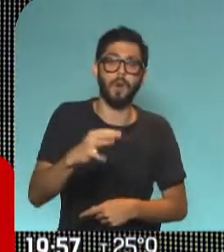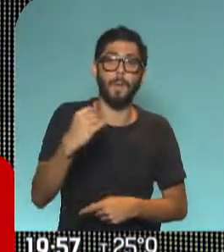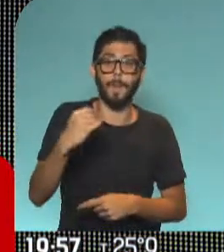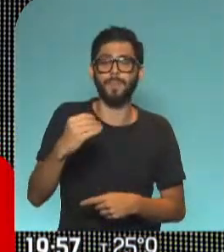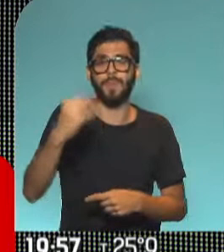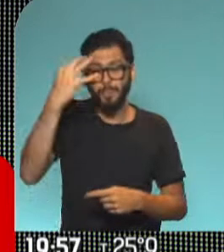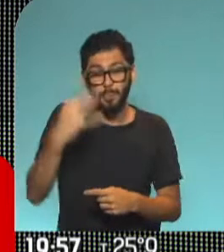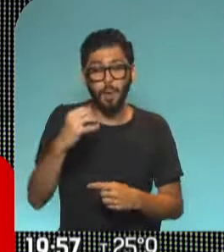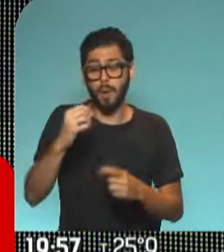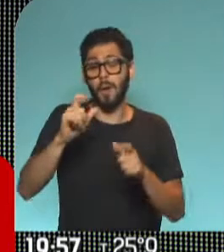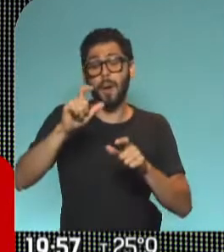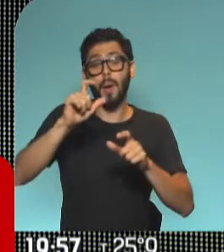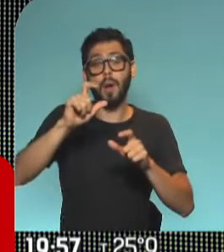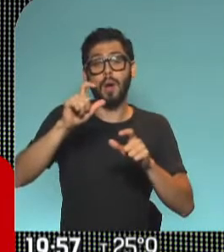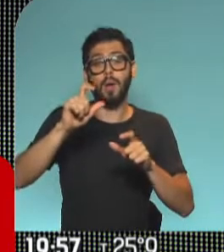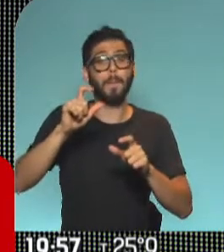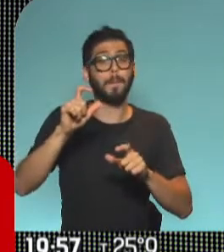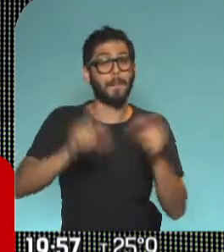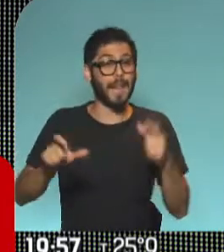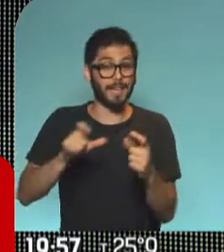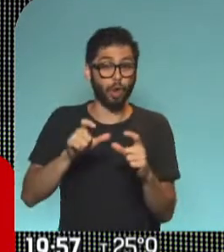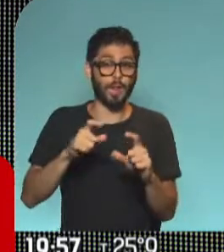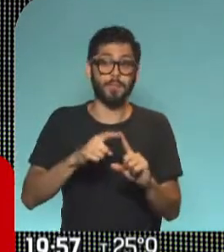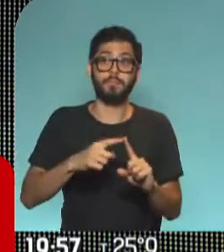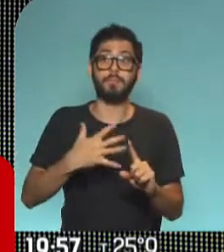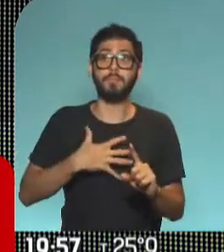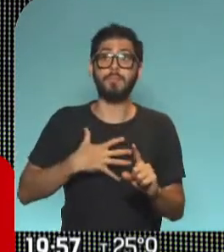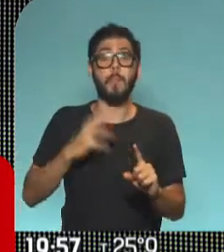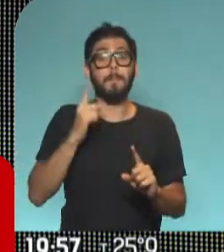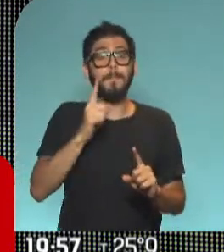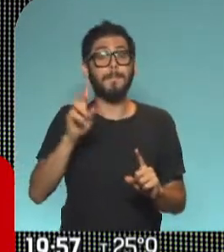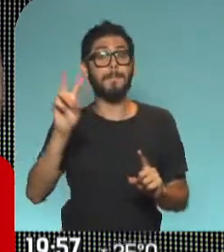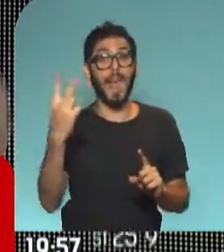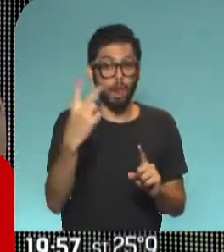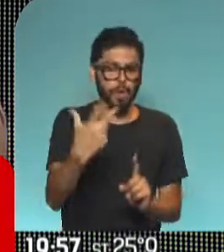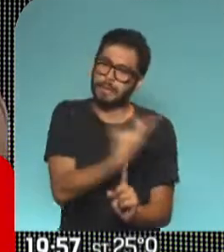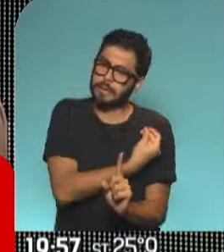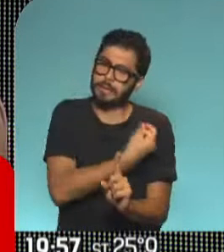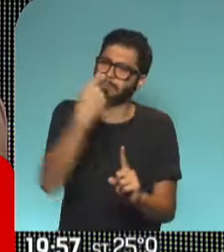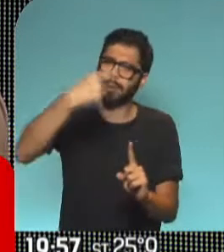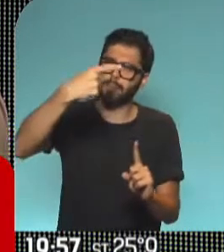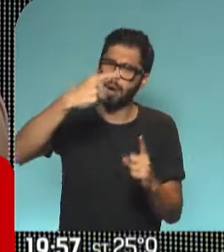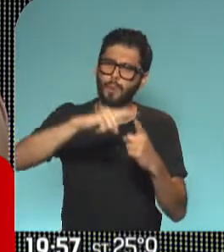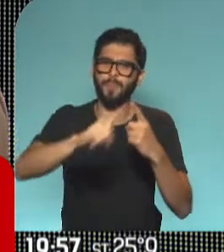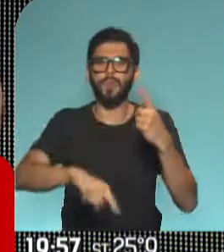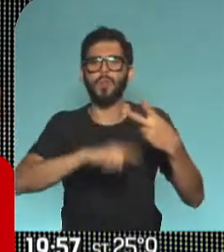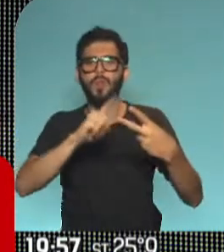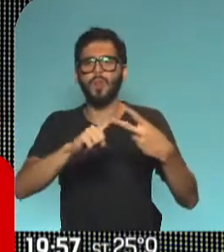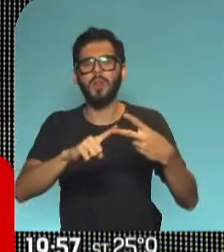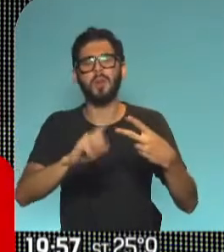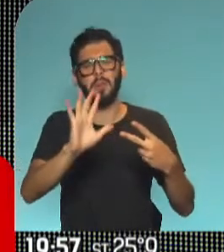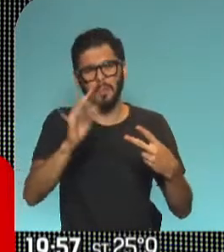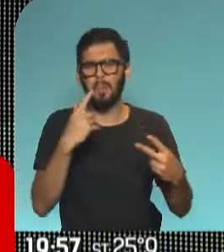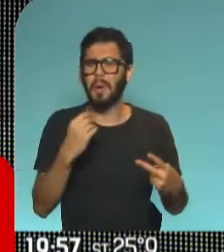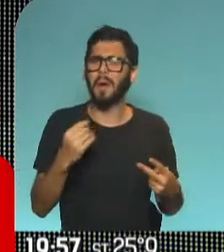2 cosas. Primero, los que tienen más riesgo de fallecer. Y segundo, aquellos que transmiten. Cuando a nosotros nos dicen, ¿por